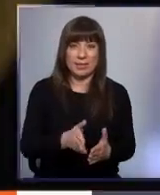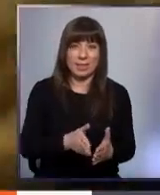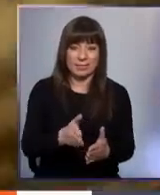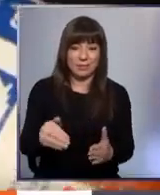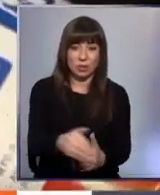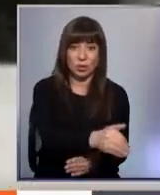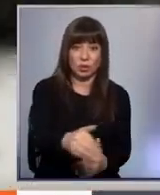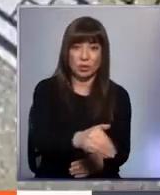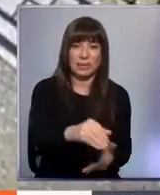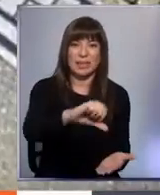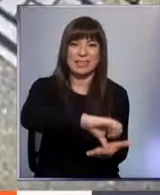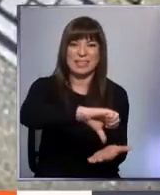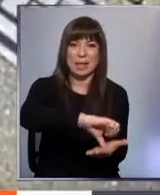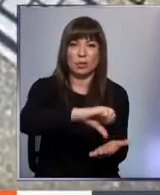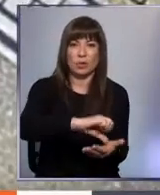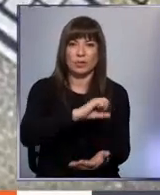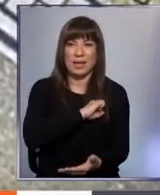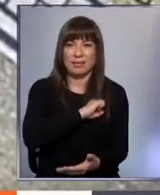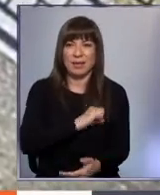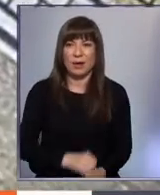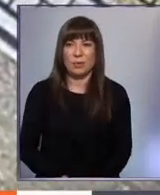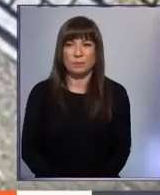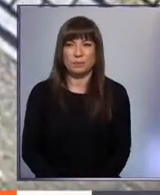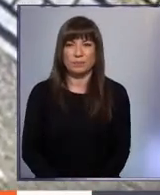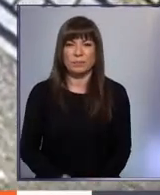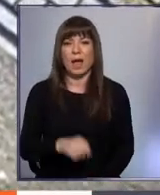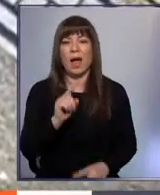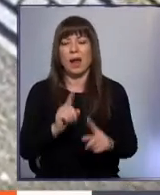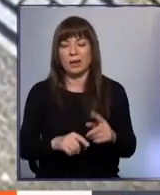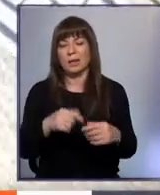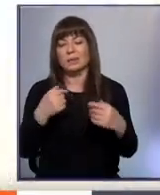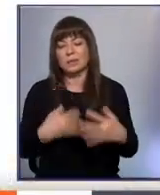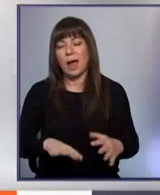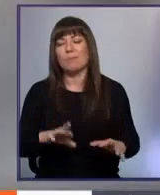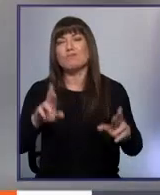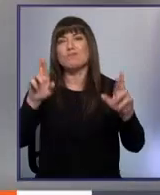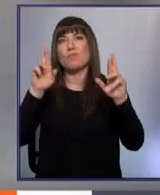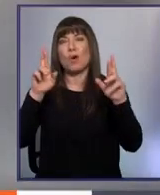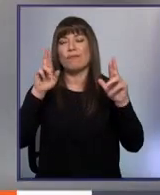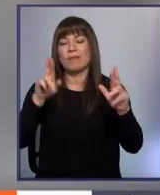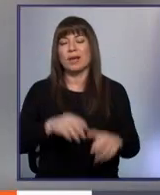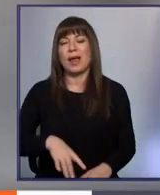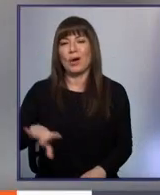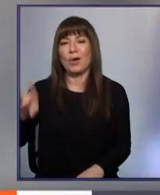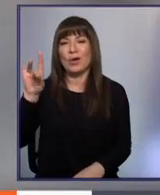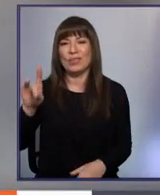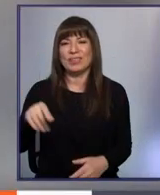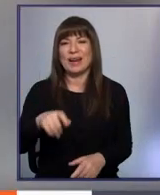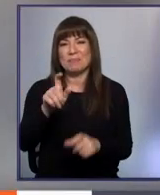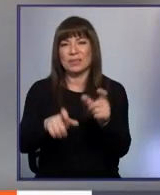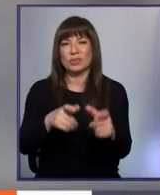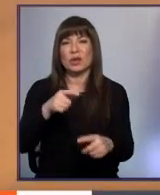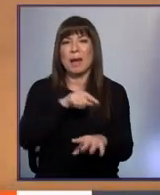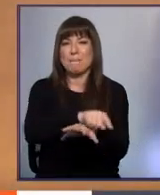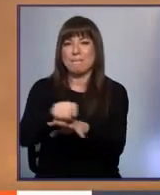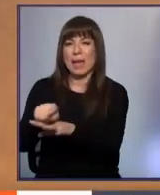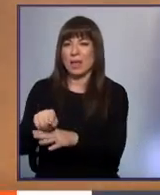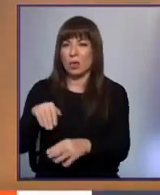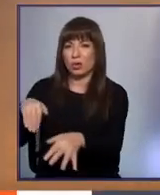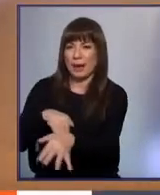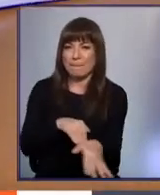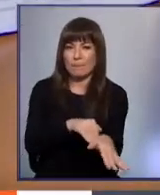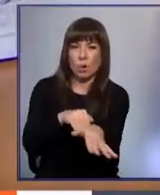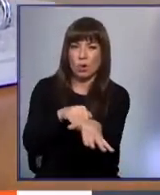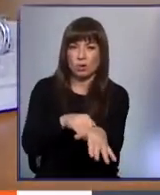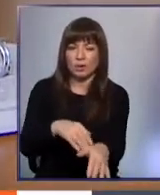Santiago. Por fin tenían a alguien a quien buscar. La estrategia de buscar los medios de transporte utilizados por el atacante, tanto